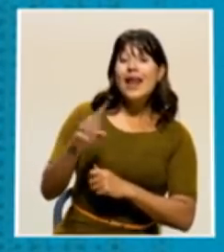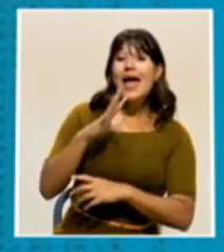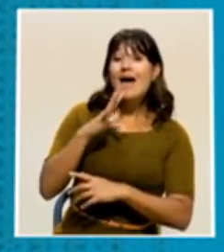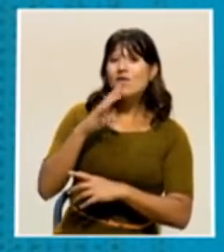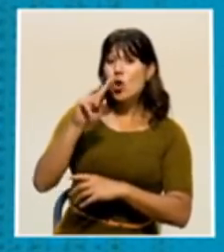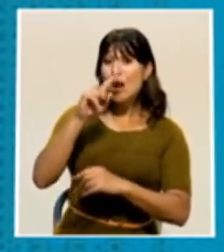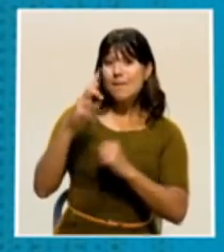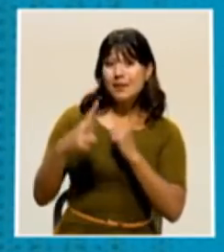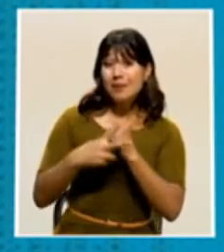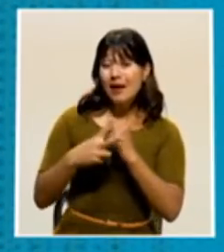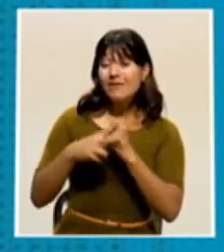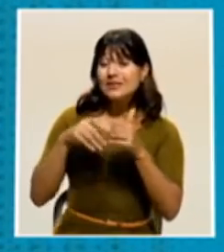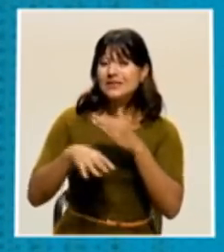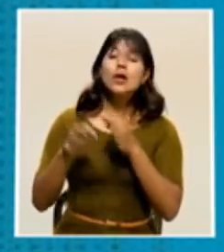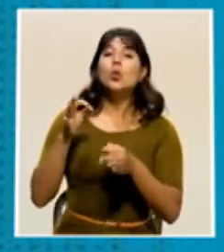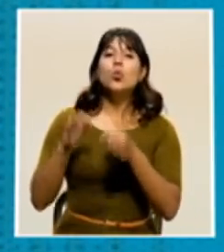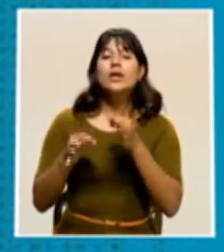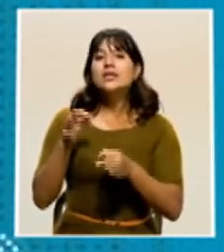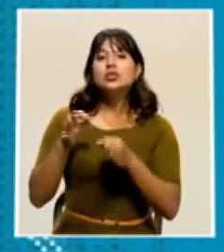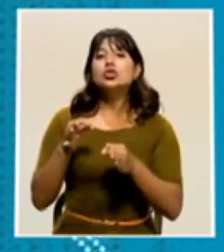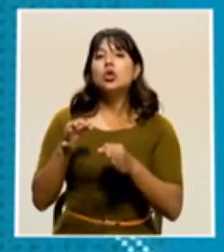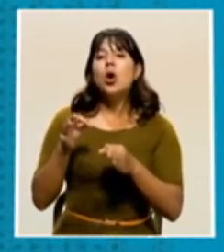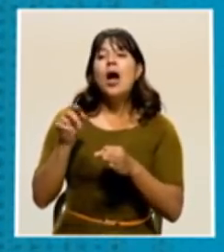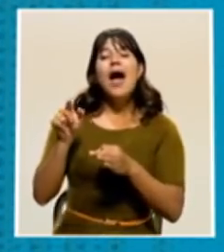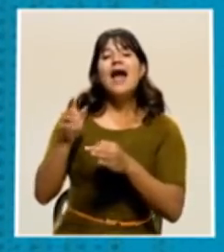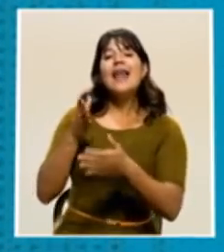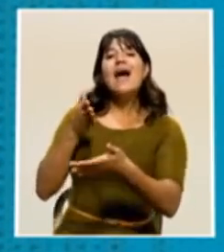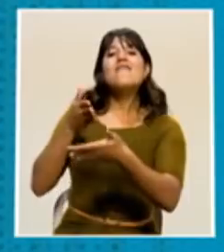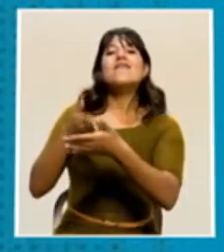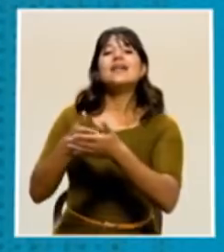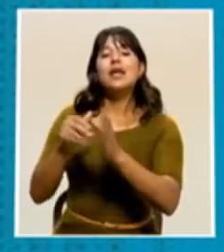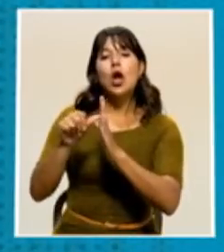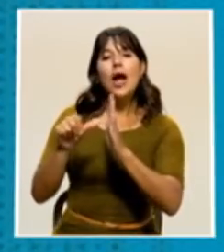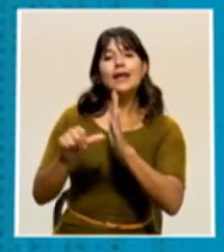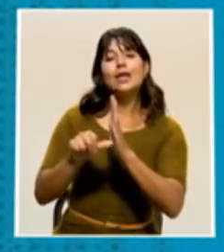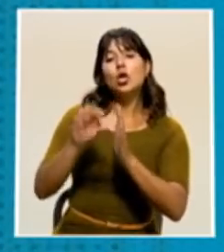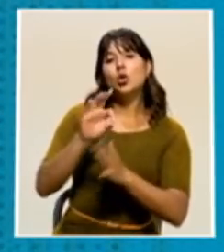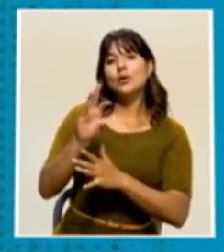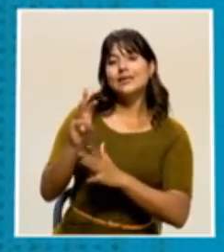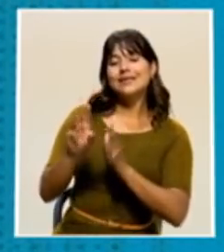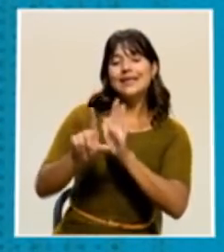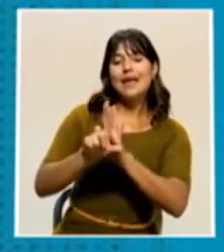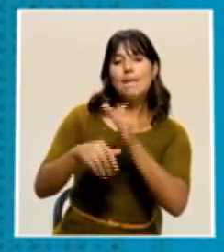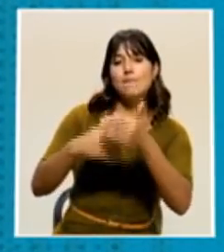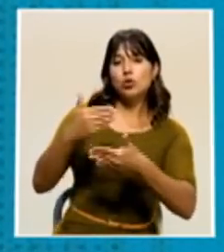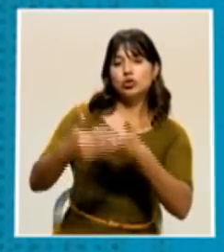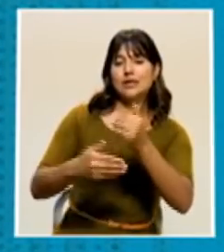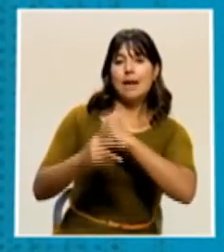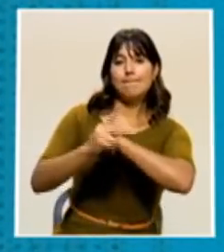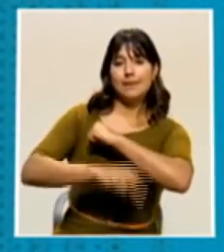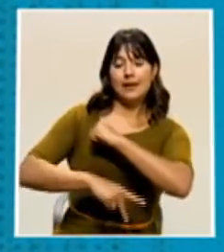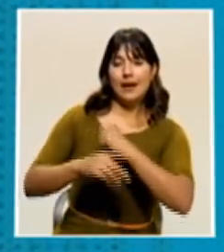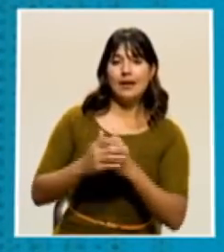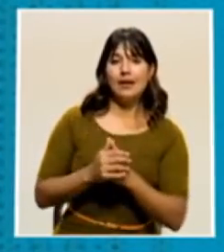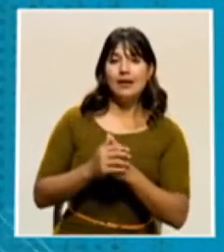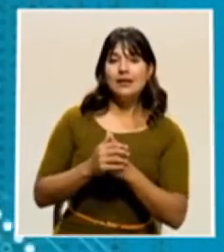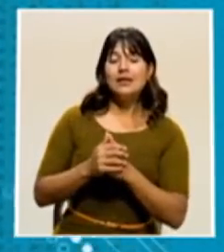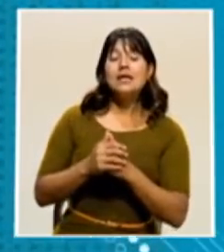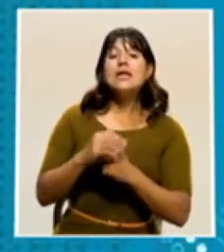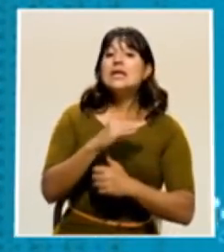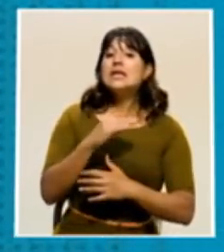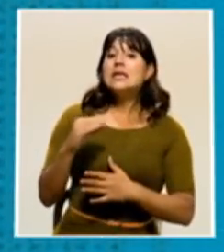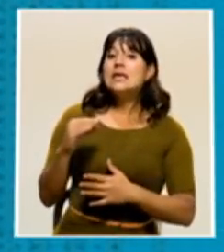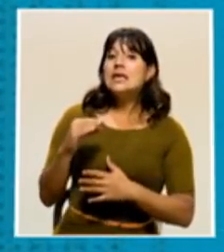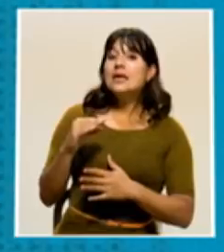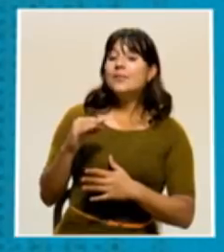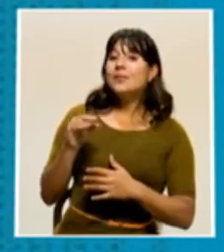indagatoria, la primera, se violentó el numeral 96 del Código Procesal Penal, y eso produce